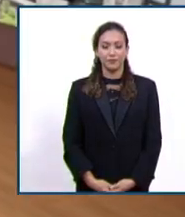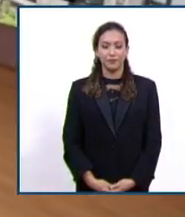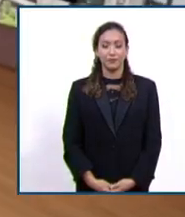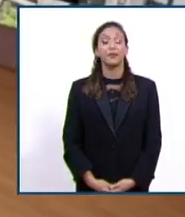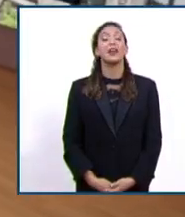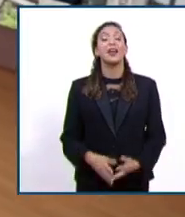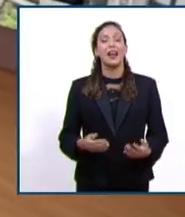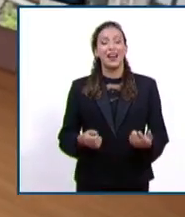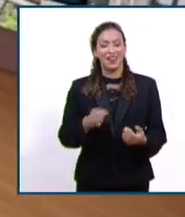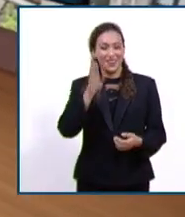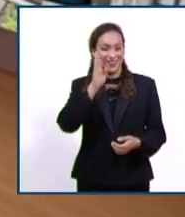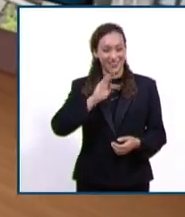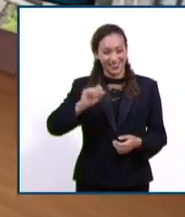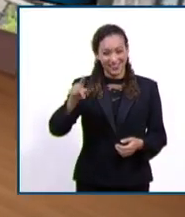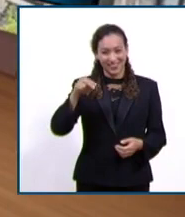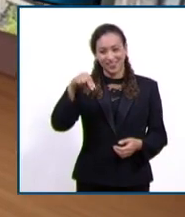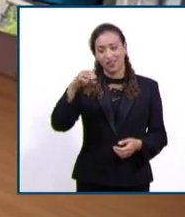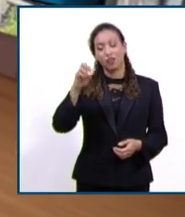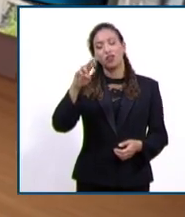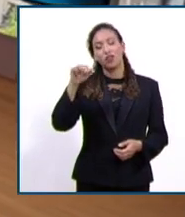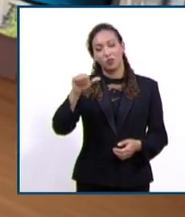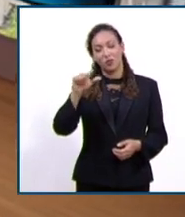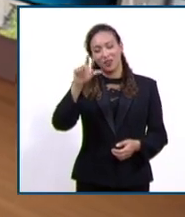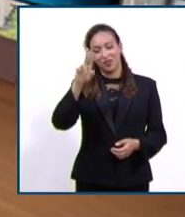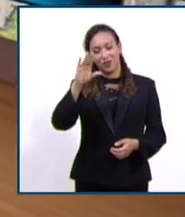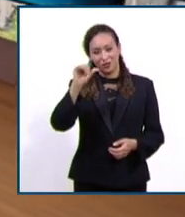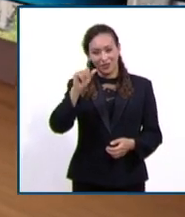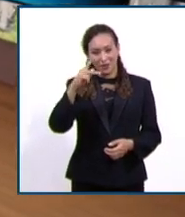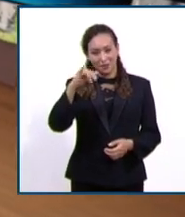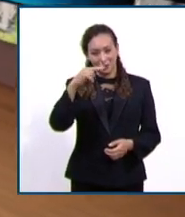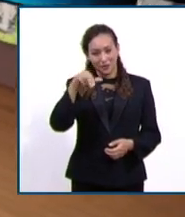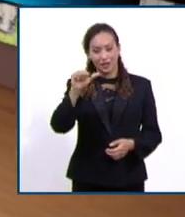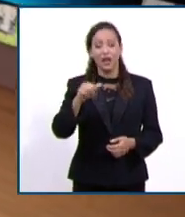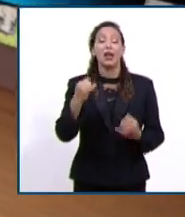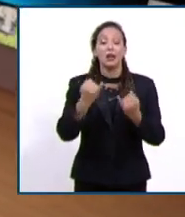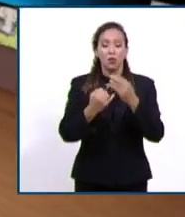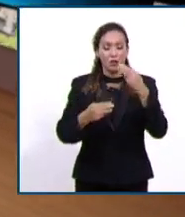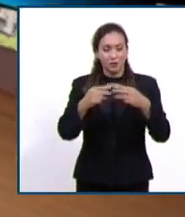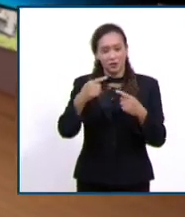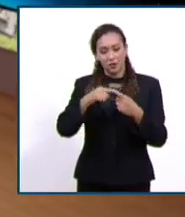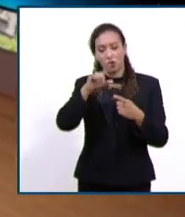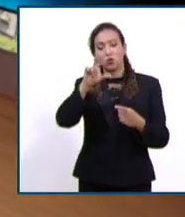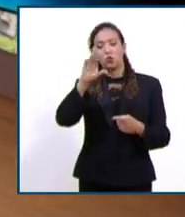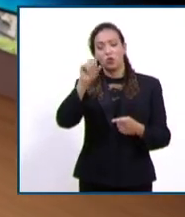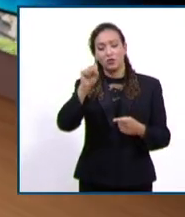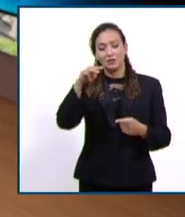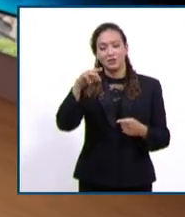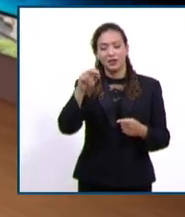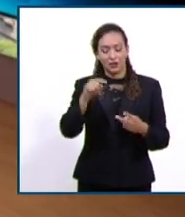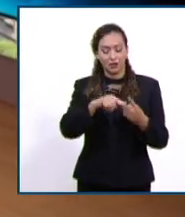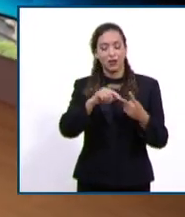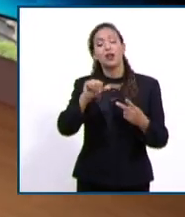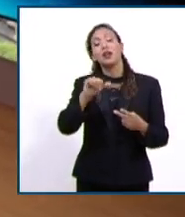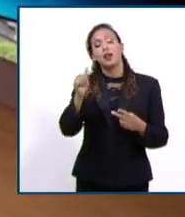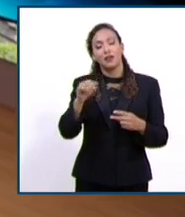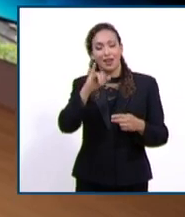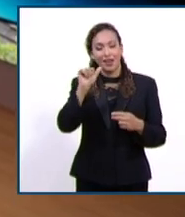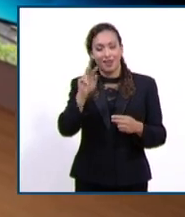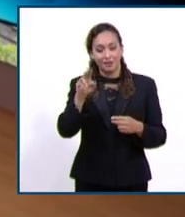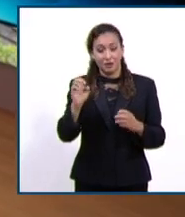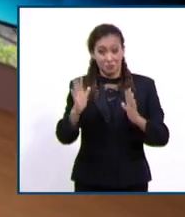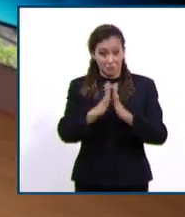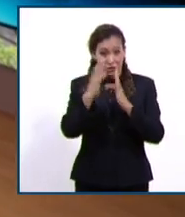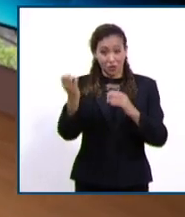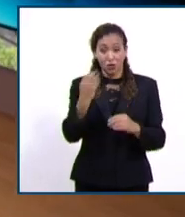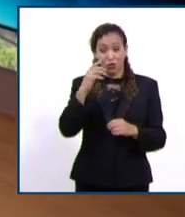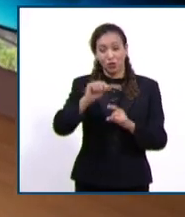La ministra presidenta Norma Lucía Piña, así como los ministros Luis María Aguilar y Javier Lainez Potisek, participaron en el